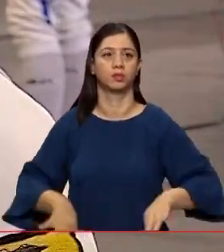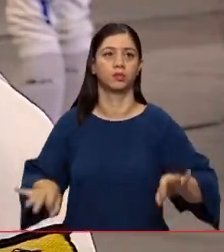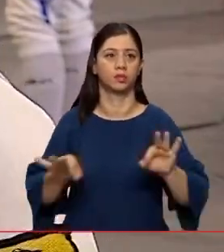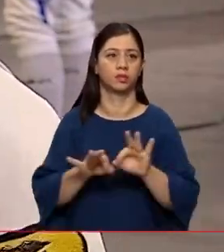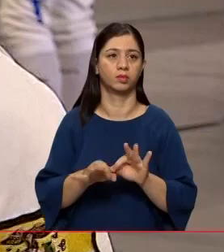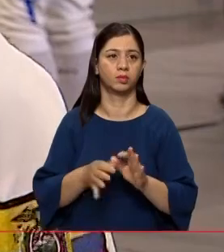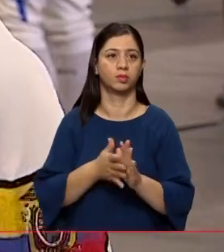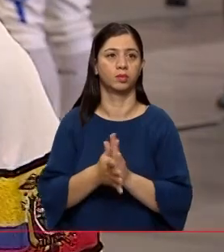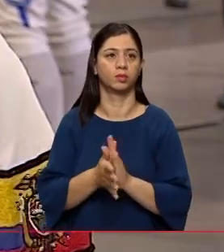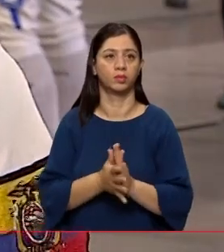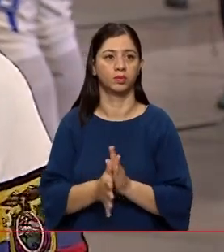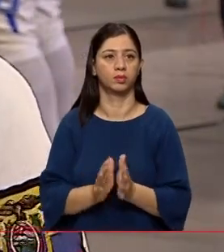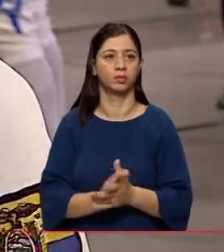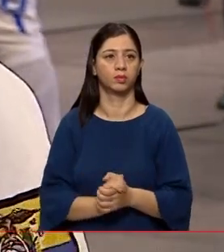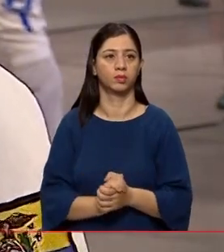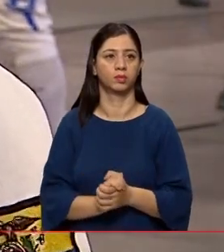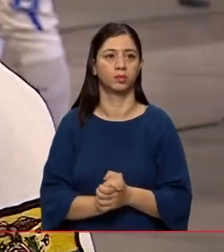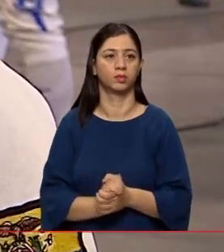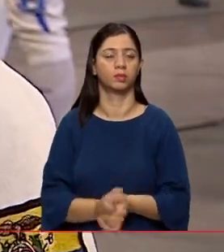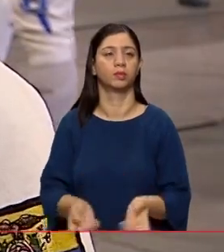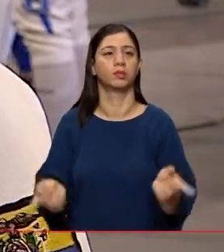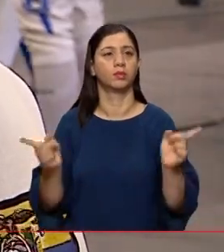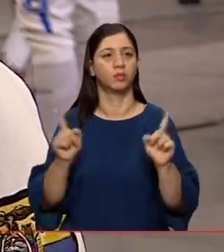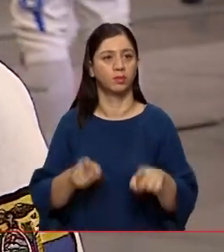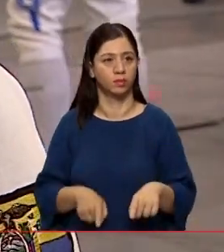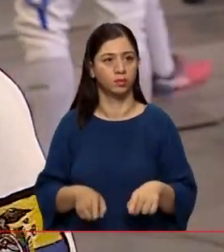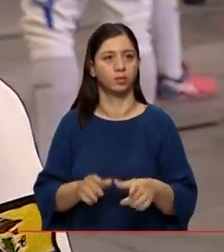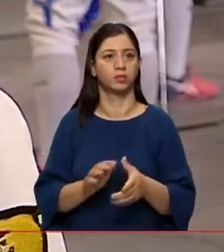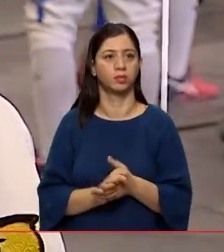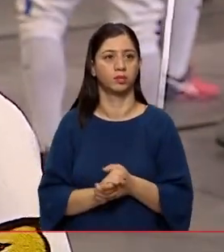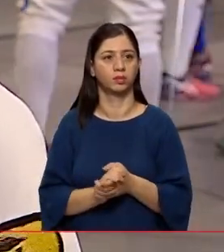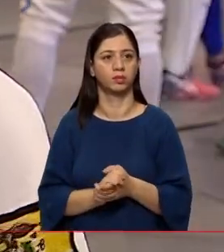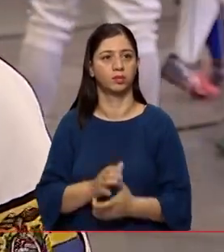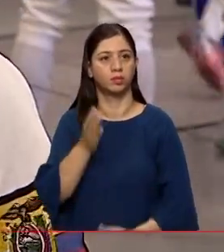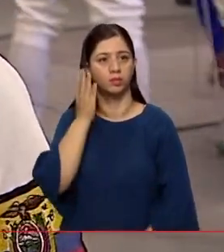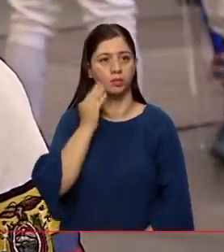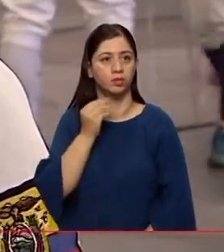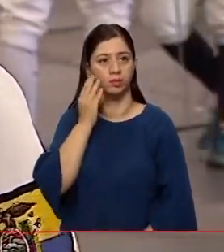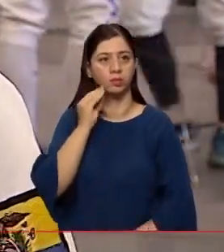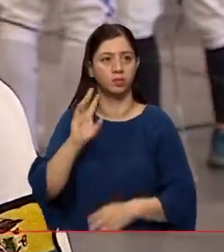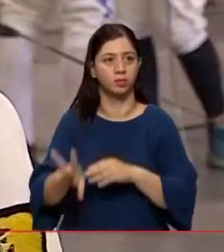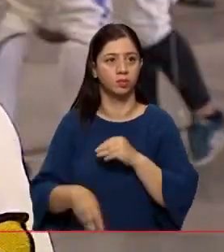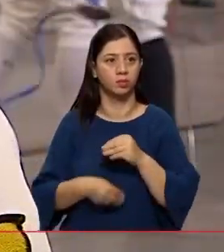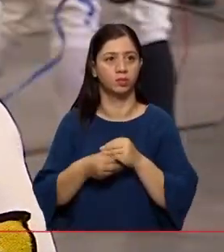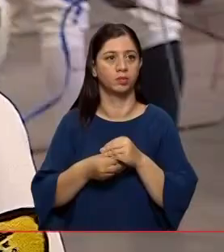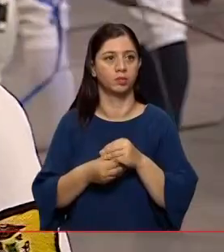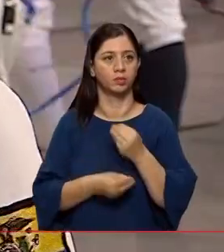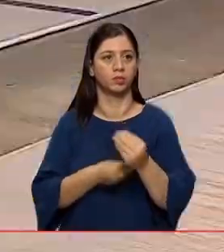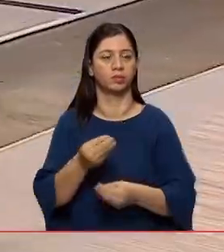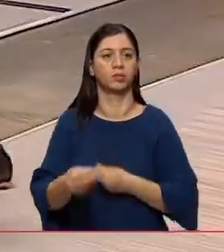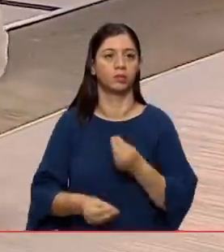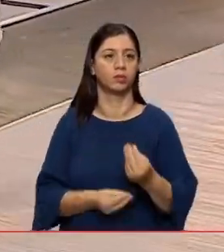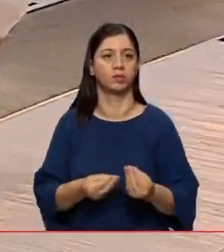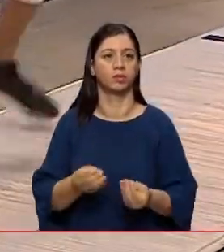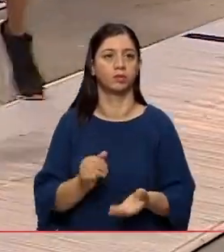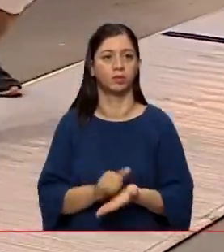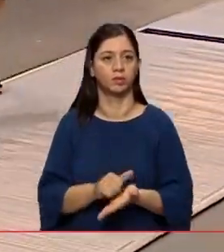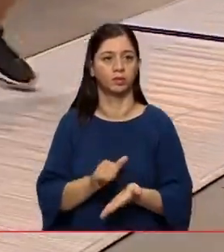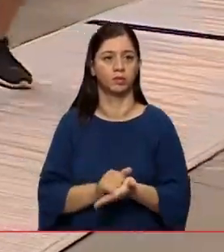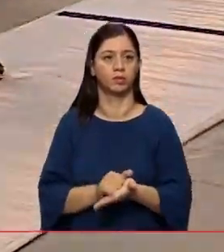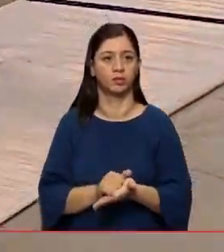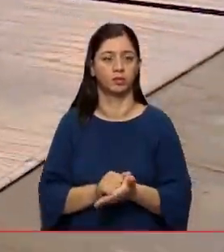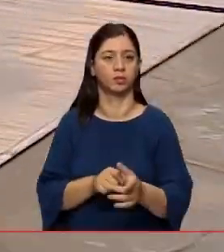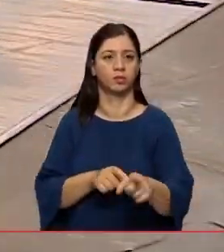de 64 y pues también creo que sumar experiencia, bastante experiencia, porque estamos en el top mundial. Para el día de